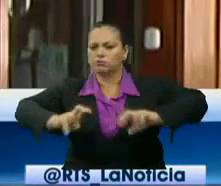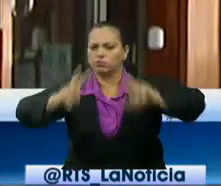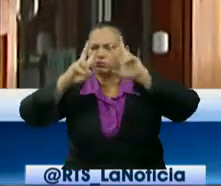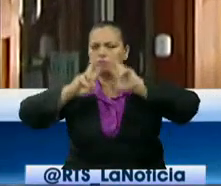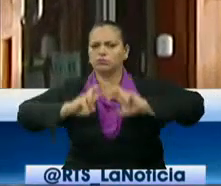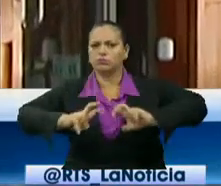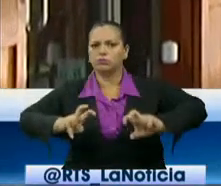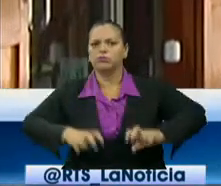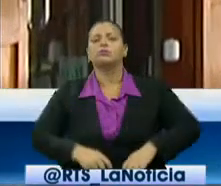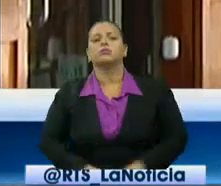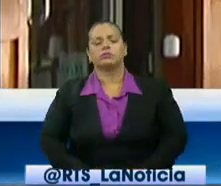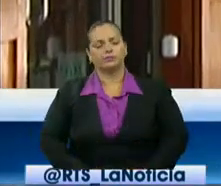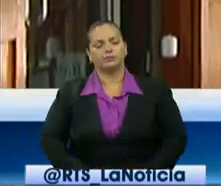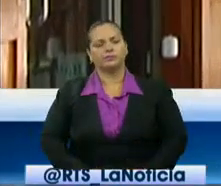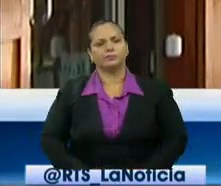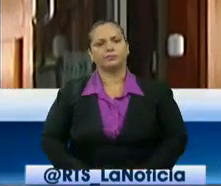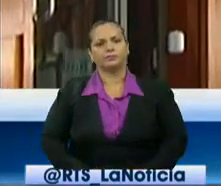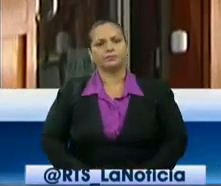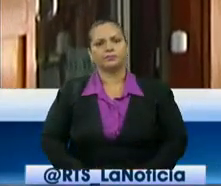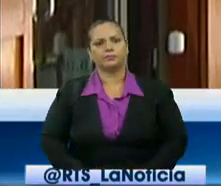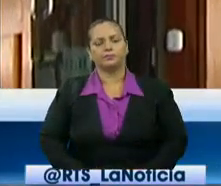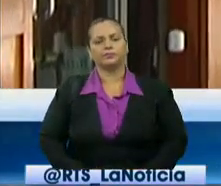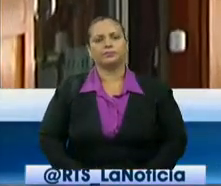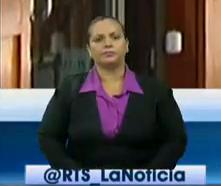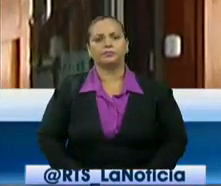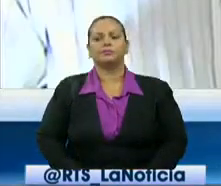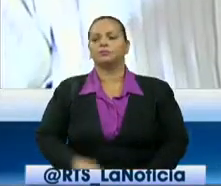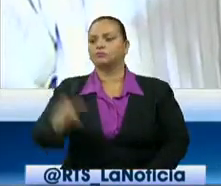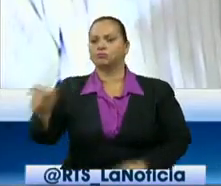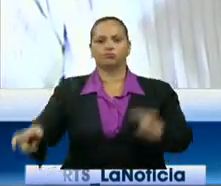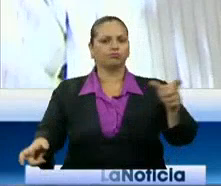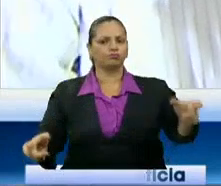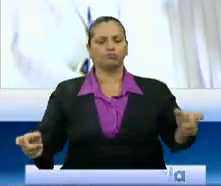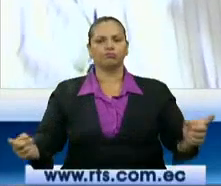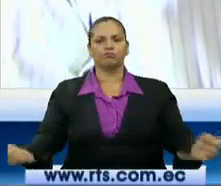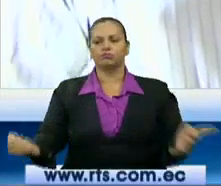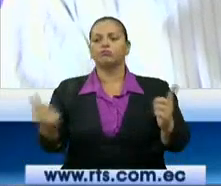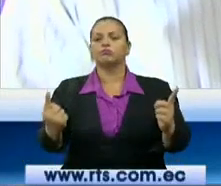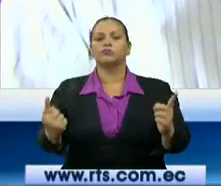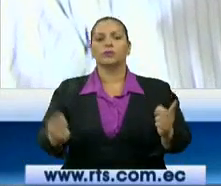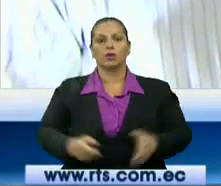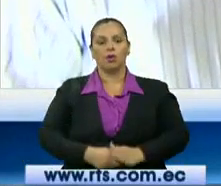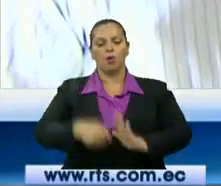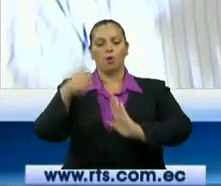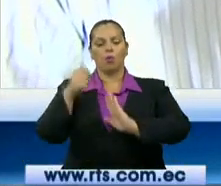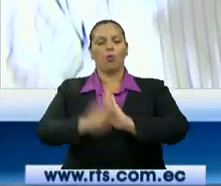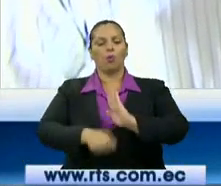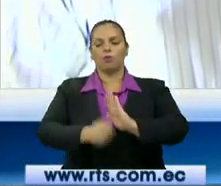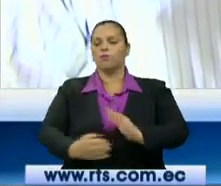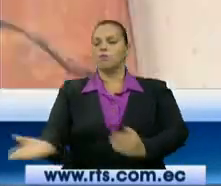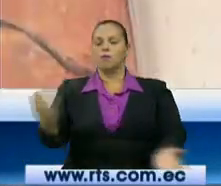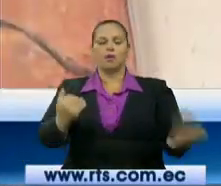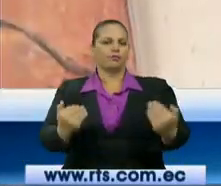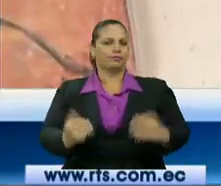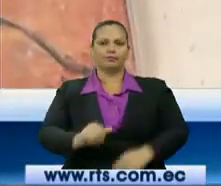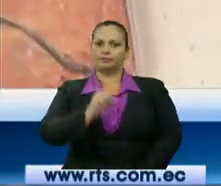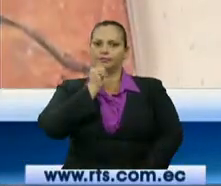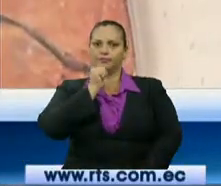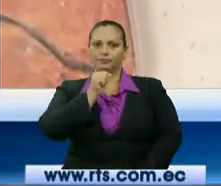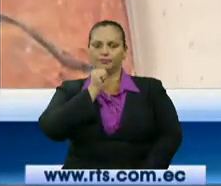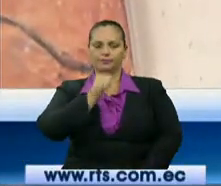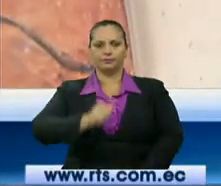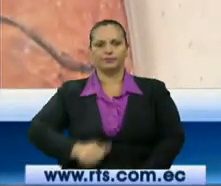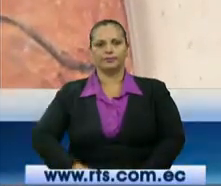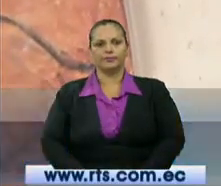etapa de indagación de las partes implicadas todavía no son llamadas a rendir su versión informó